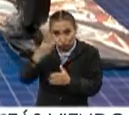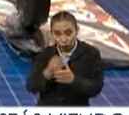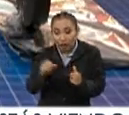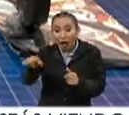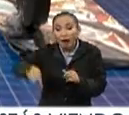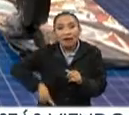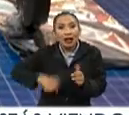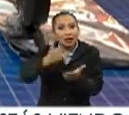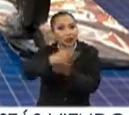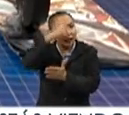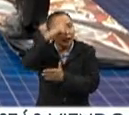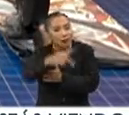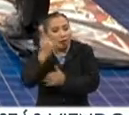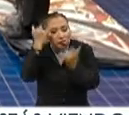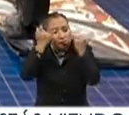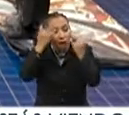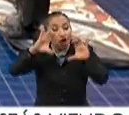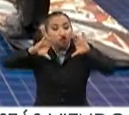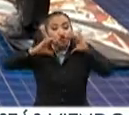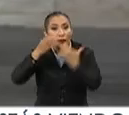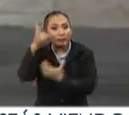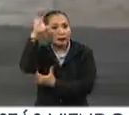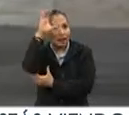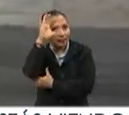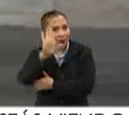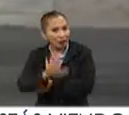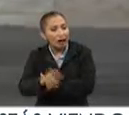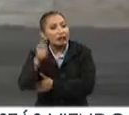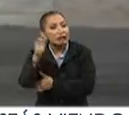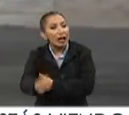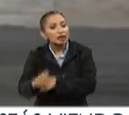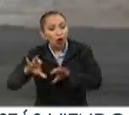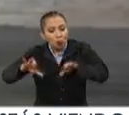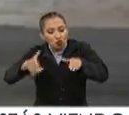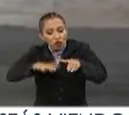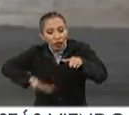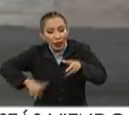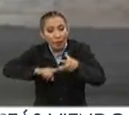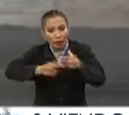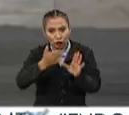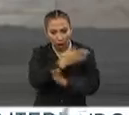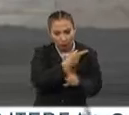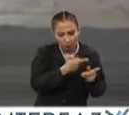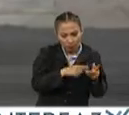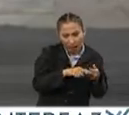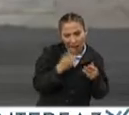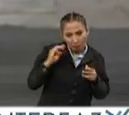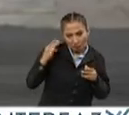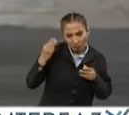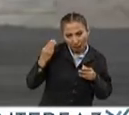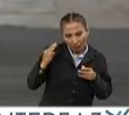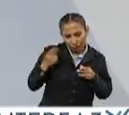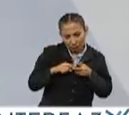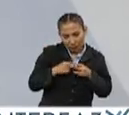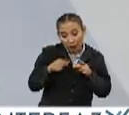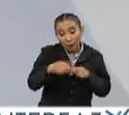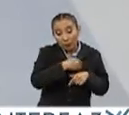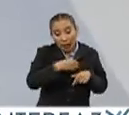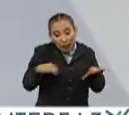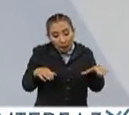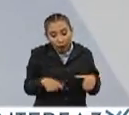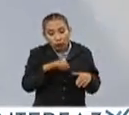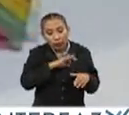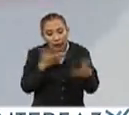el gobierno de la Ciudad de México creó un Club de Ciencia. Se trata de una comunidad que arrancó operaciones apenas en mayo, donde sus